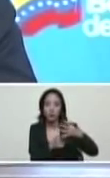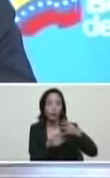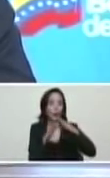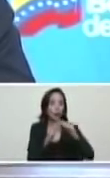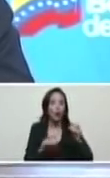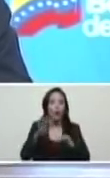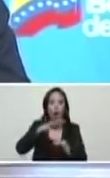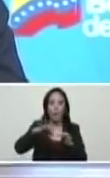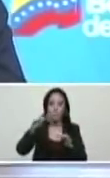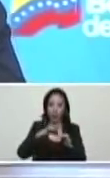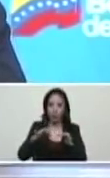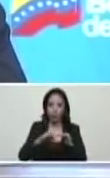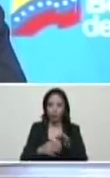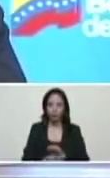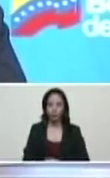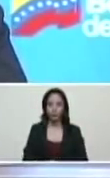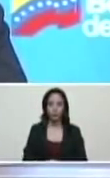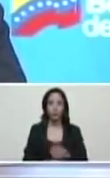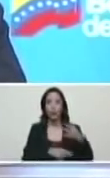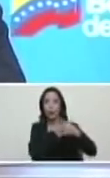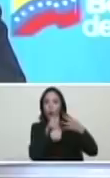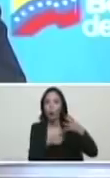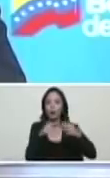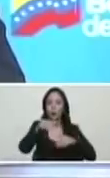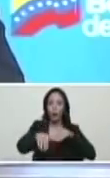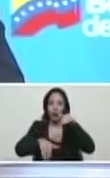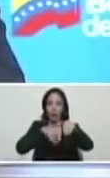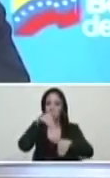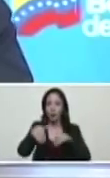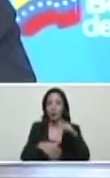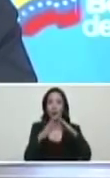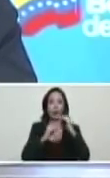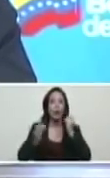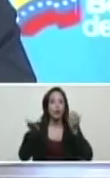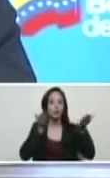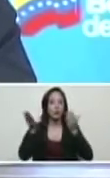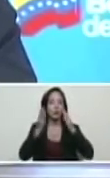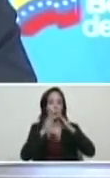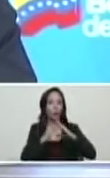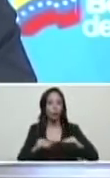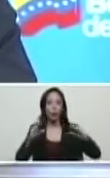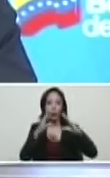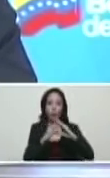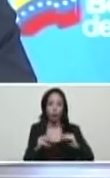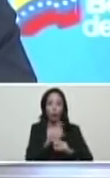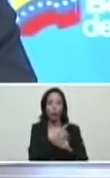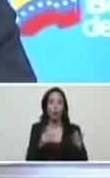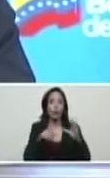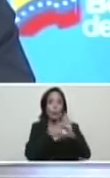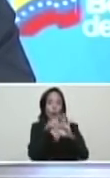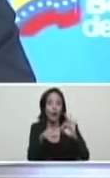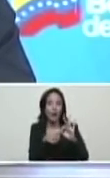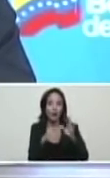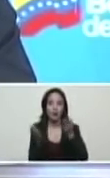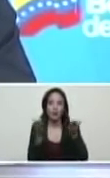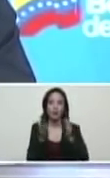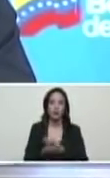Morrocoy y Mochima. Todos los servicios se van a prestar en moneda